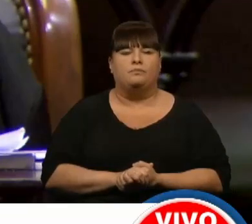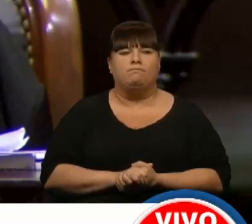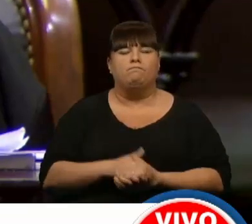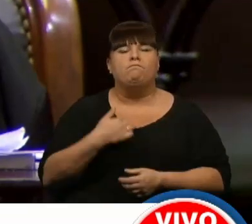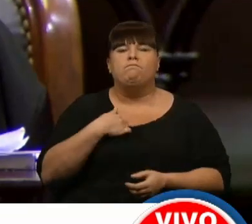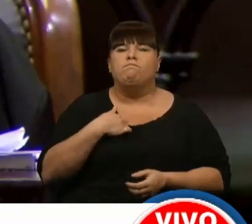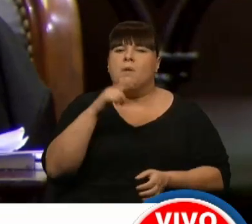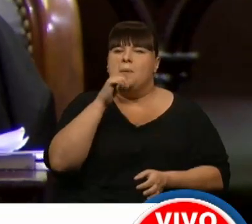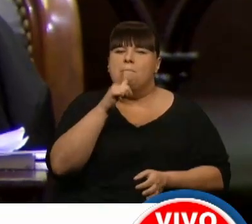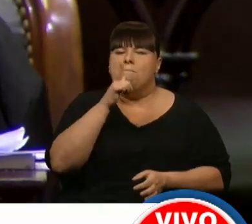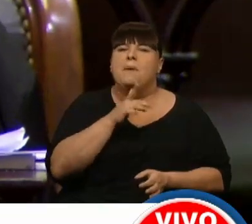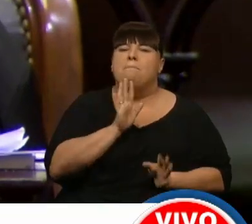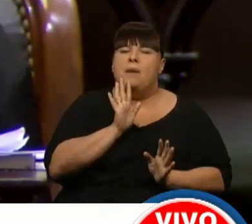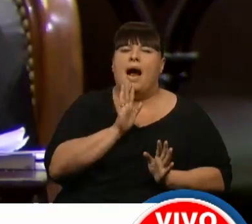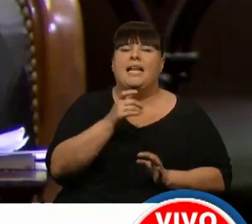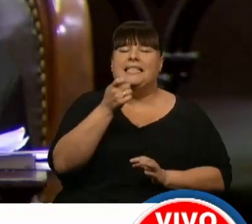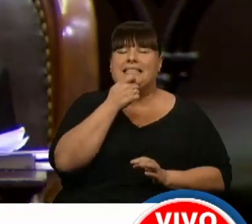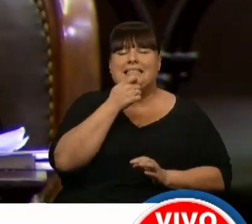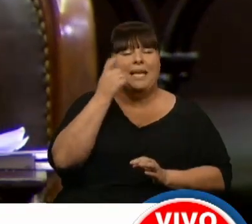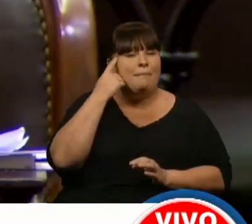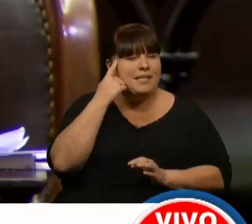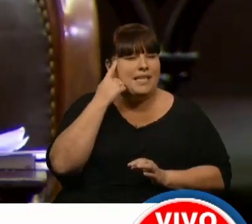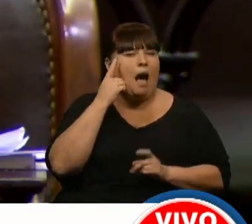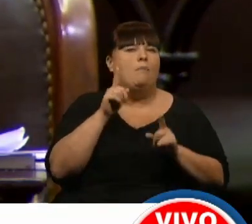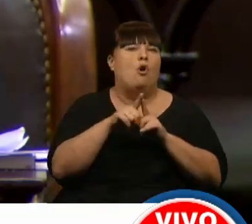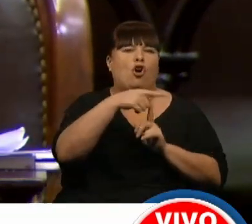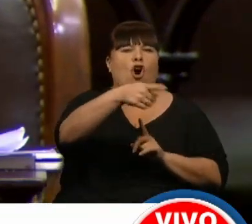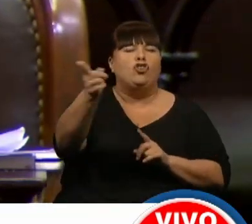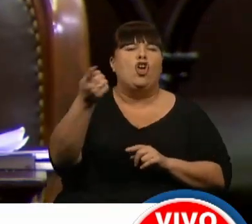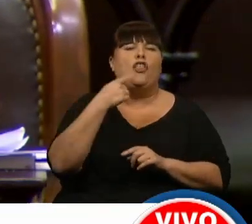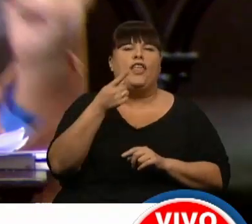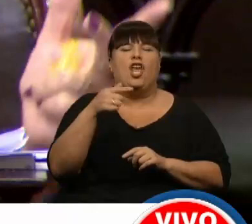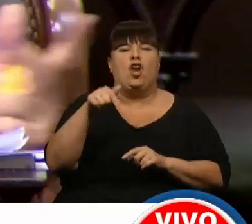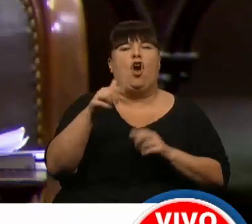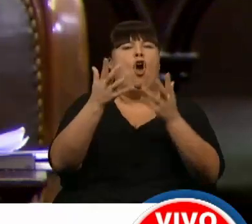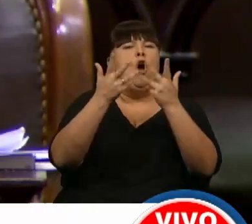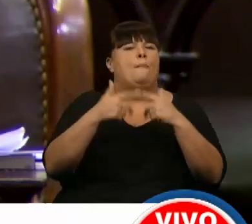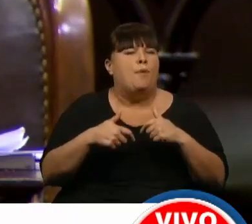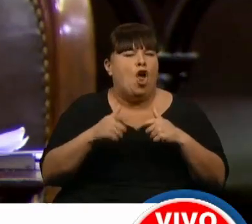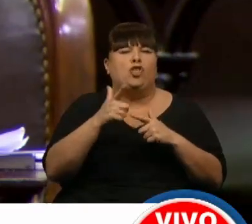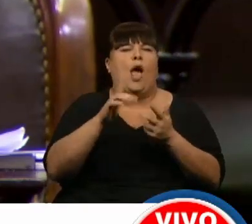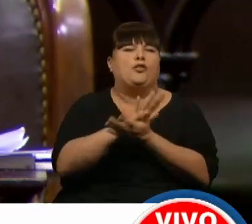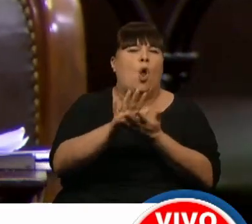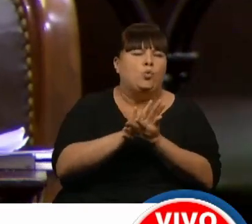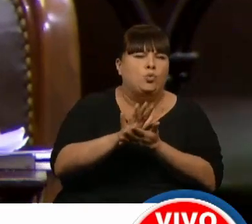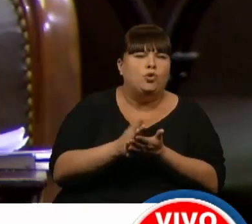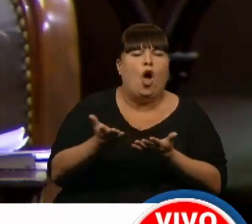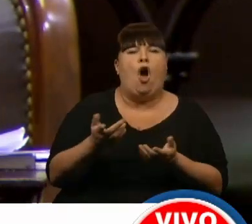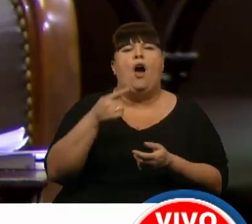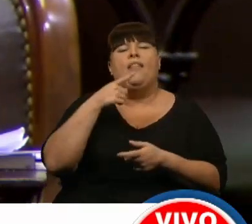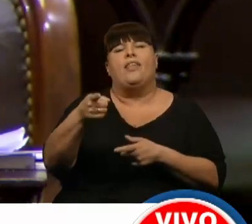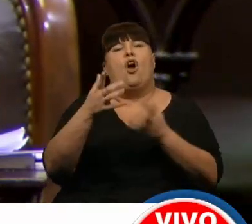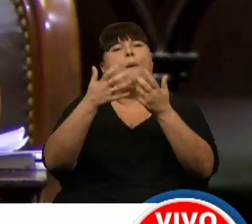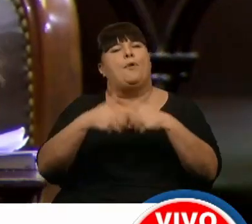A mí me parece que si nos vamos a plantear, como muchos dijeron, que este proyecto no soluciona, que